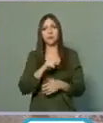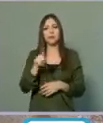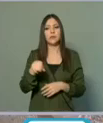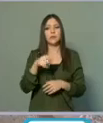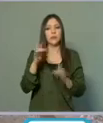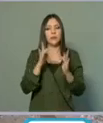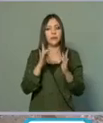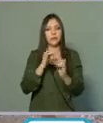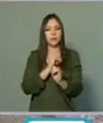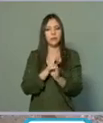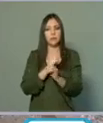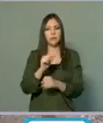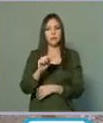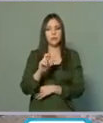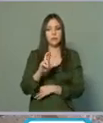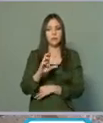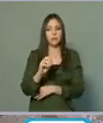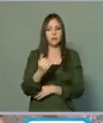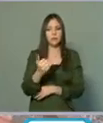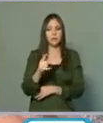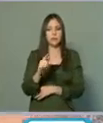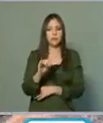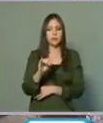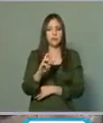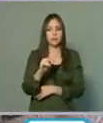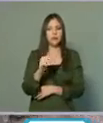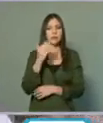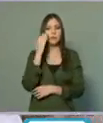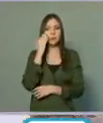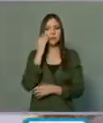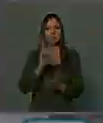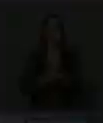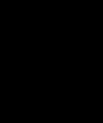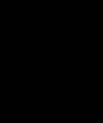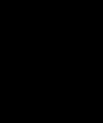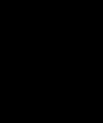Lira. Y se acabó. Facebook, Twitter y todo. Muy bien. Aplauso para Arco y Lira. Adelante.